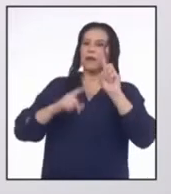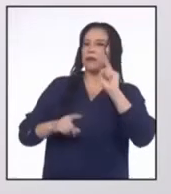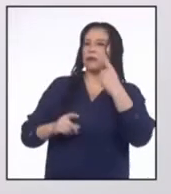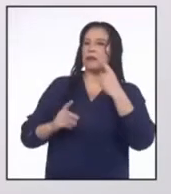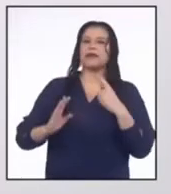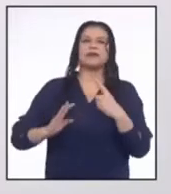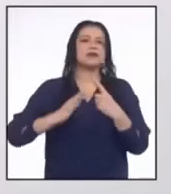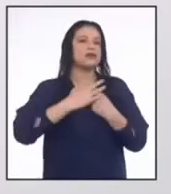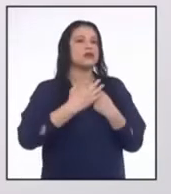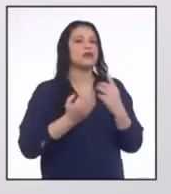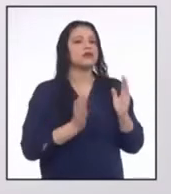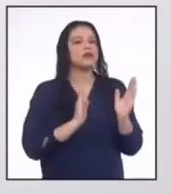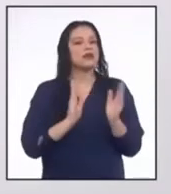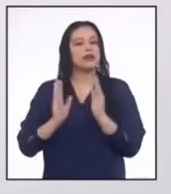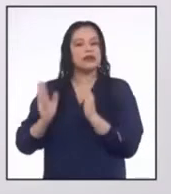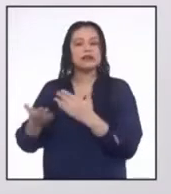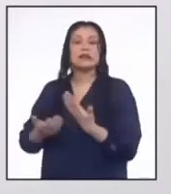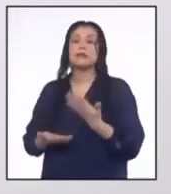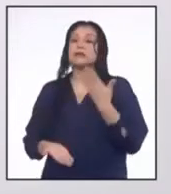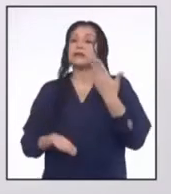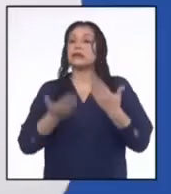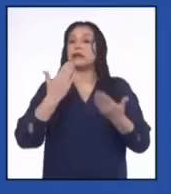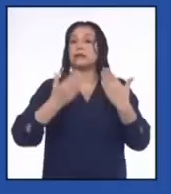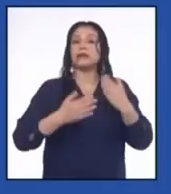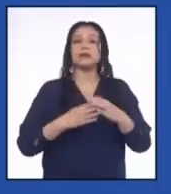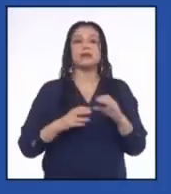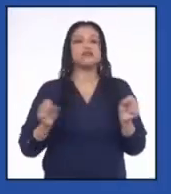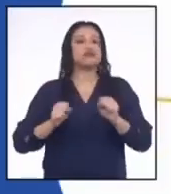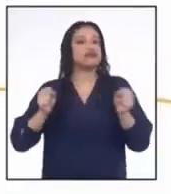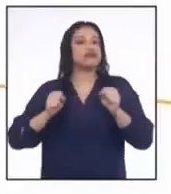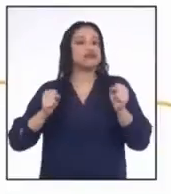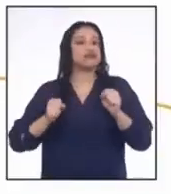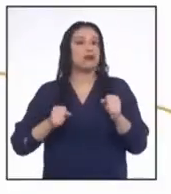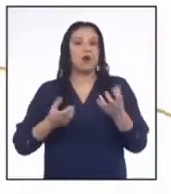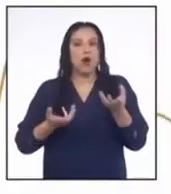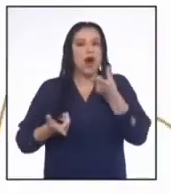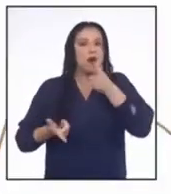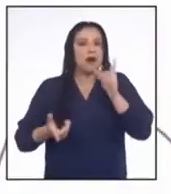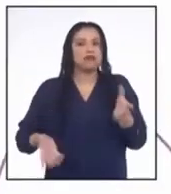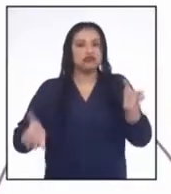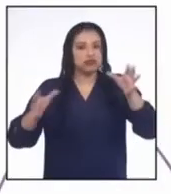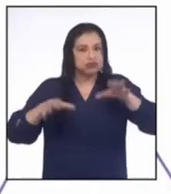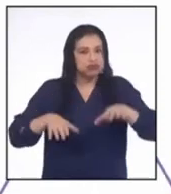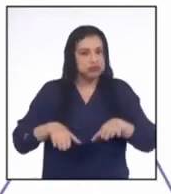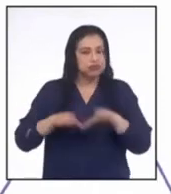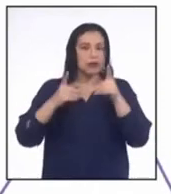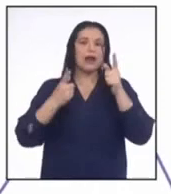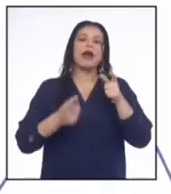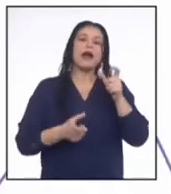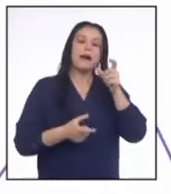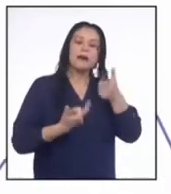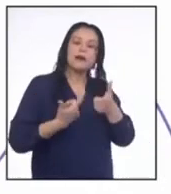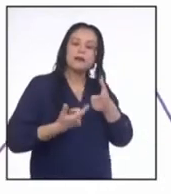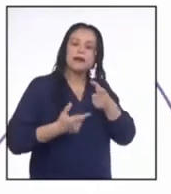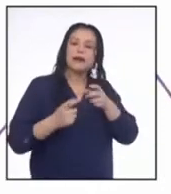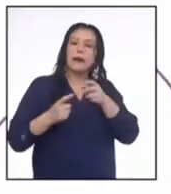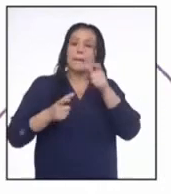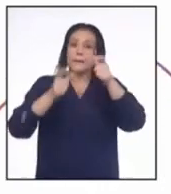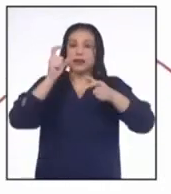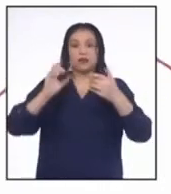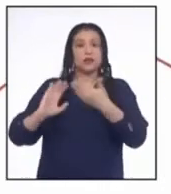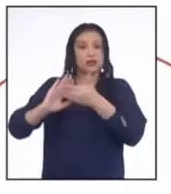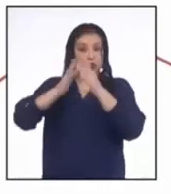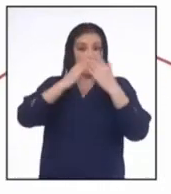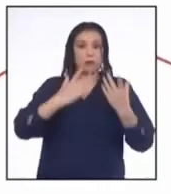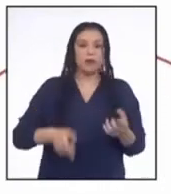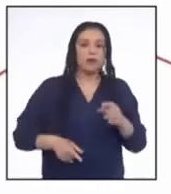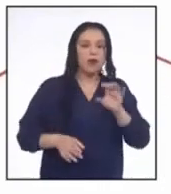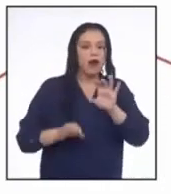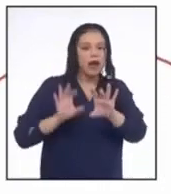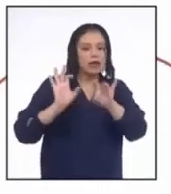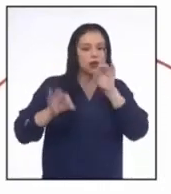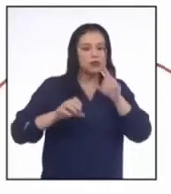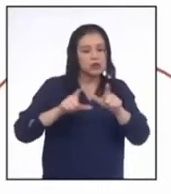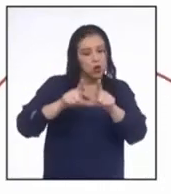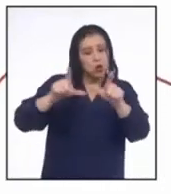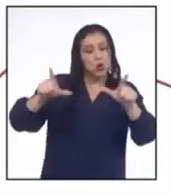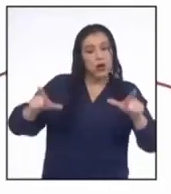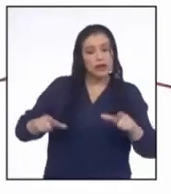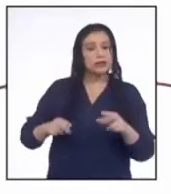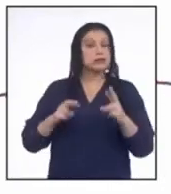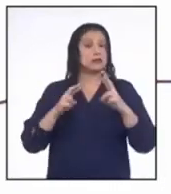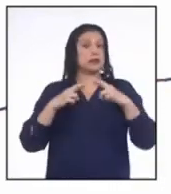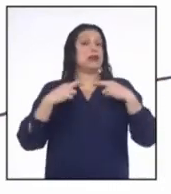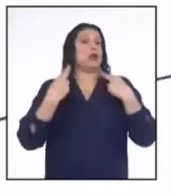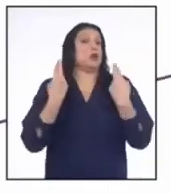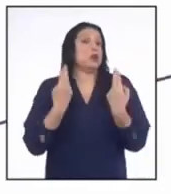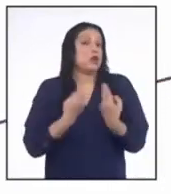nos organizamos ante eventos naturales. Los habitantes de un pueblo han ubicado puntos estratégicos de